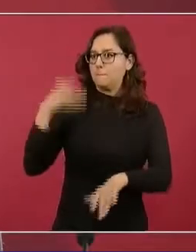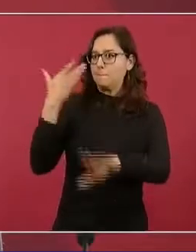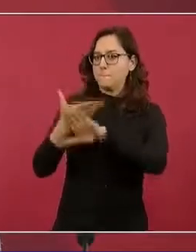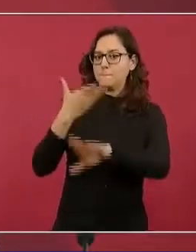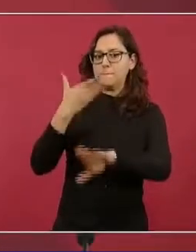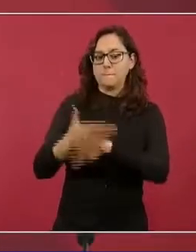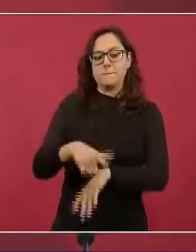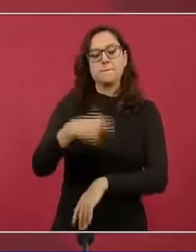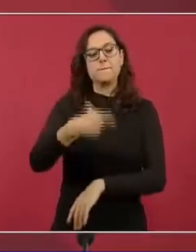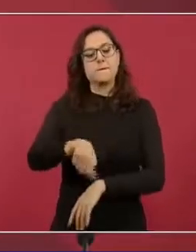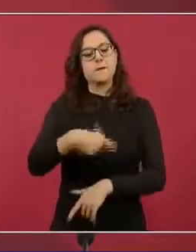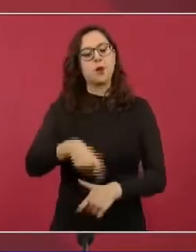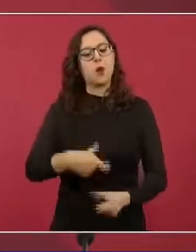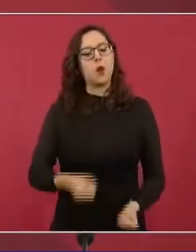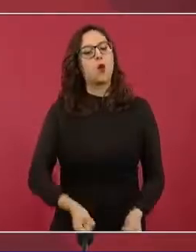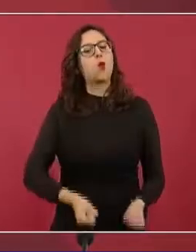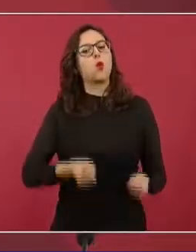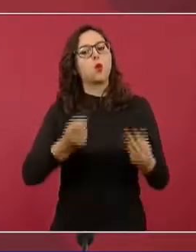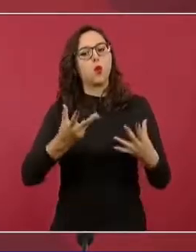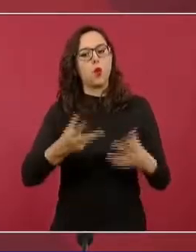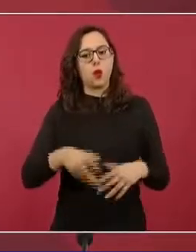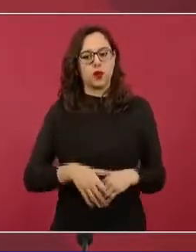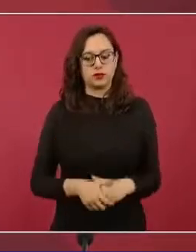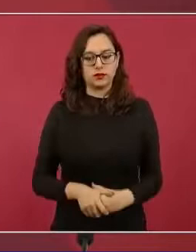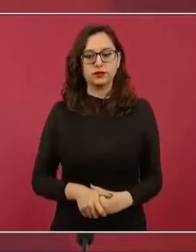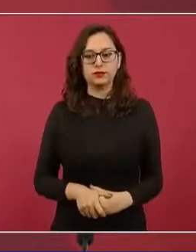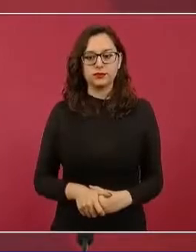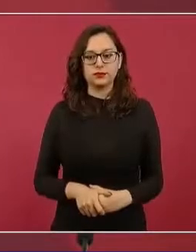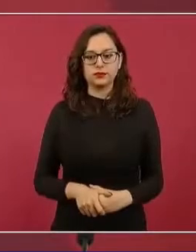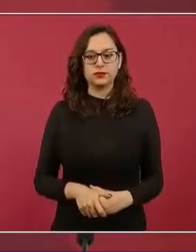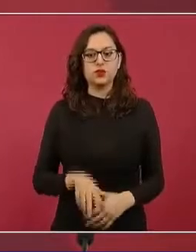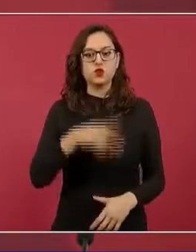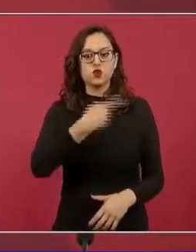Señor presidente, ¿Qué tienen estos golpeadores?